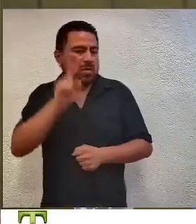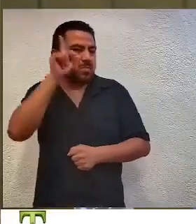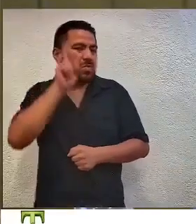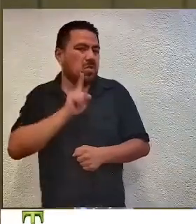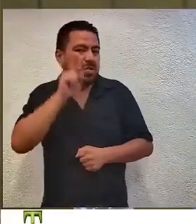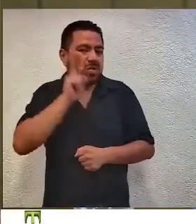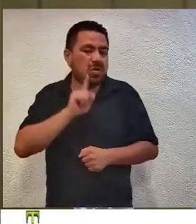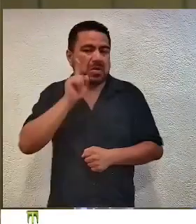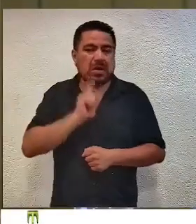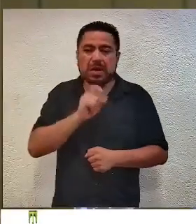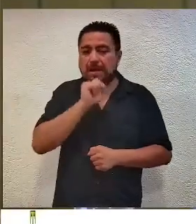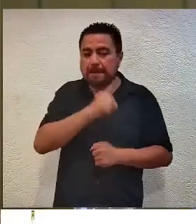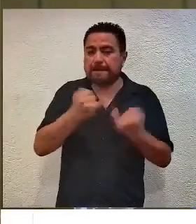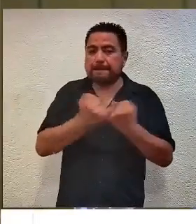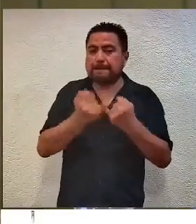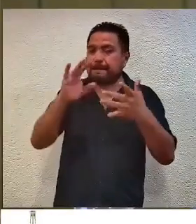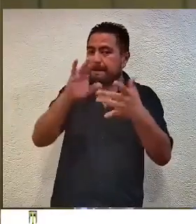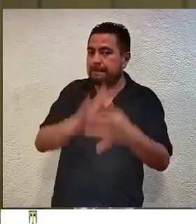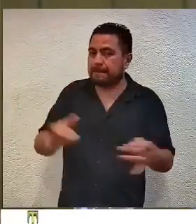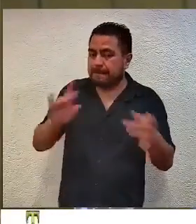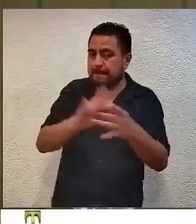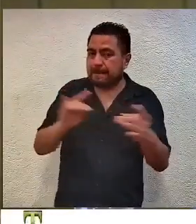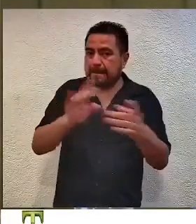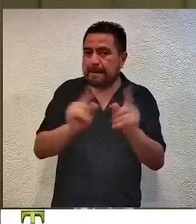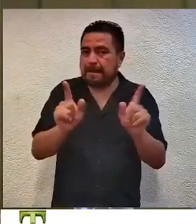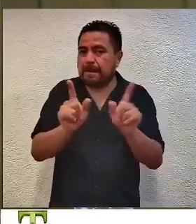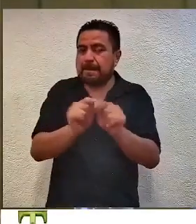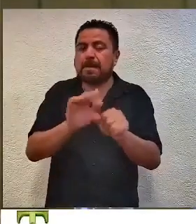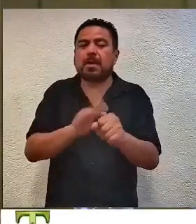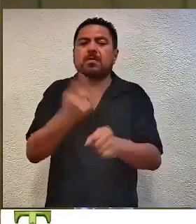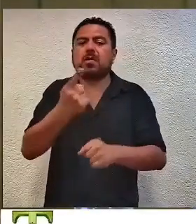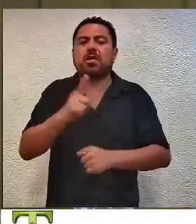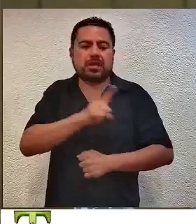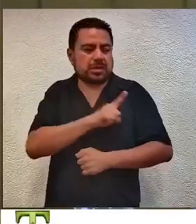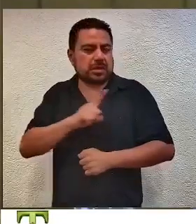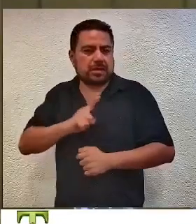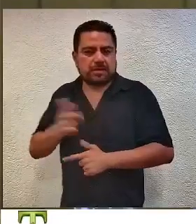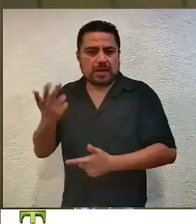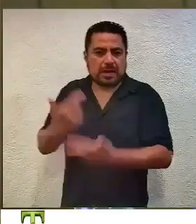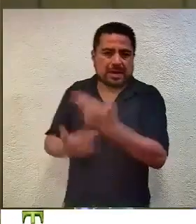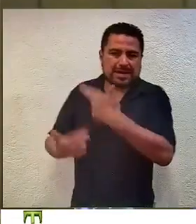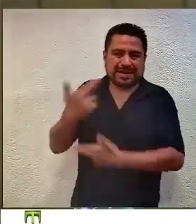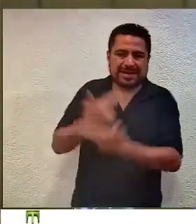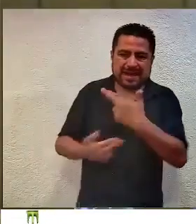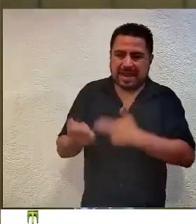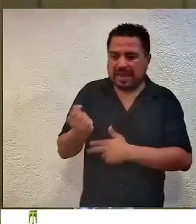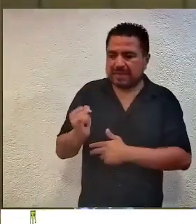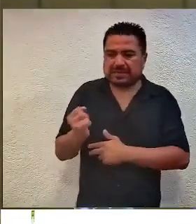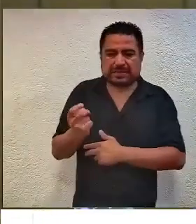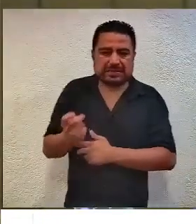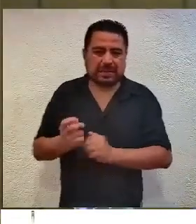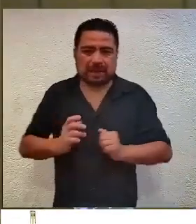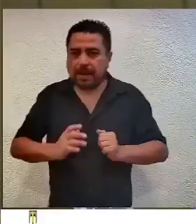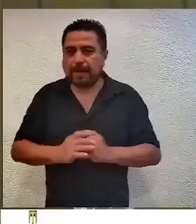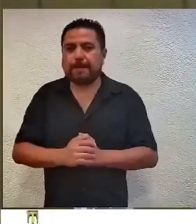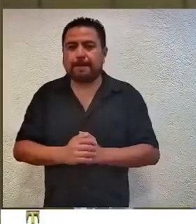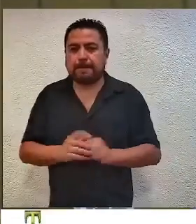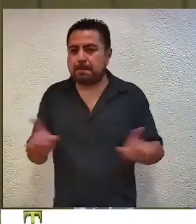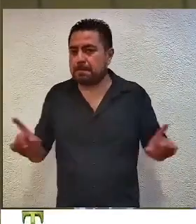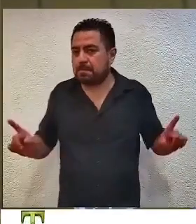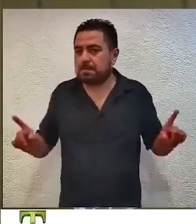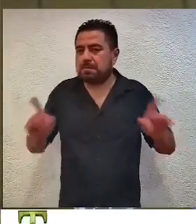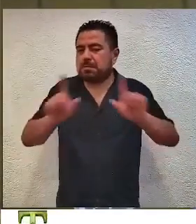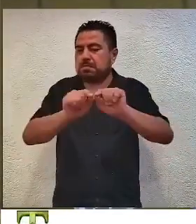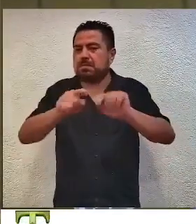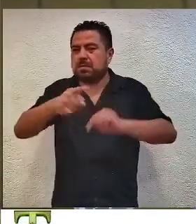Y explico aquí, quiero explicar el por qué se debe revocar para esos efectos, y es solamente para